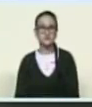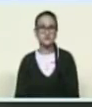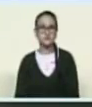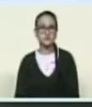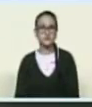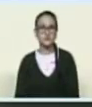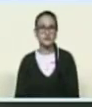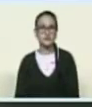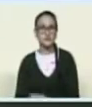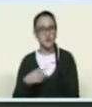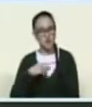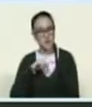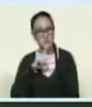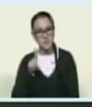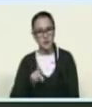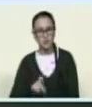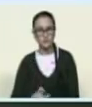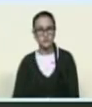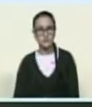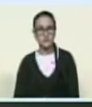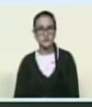una vez me pregunte